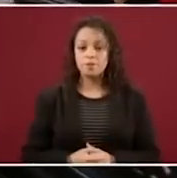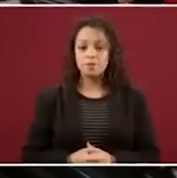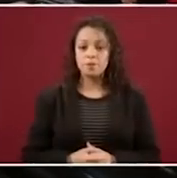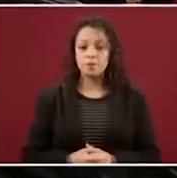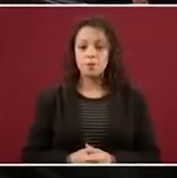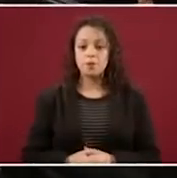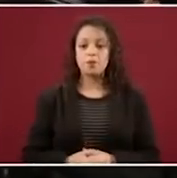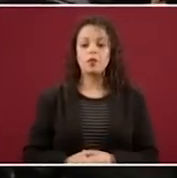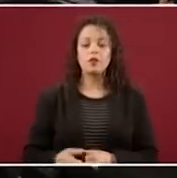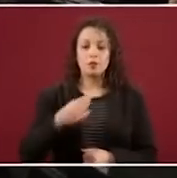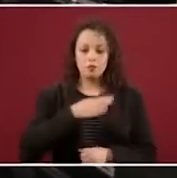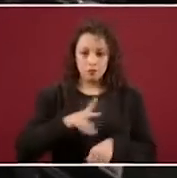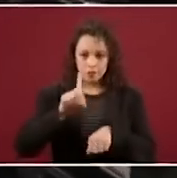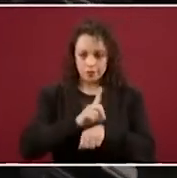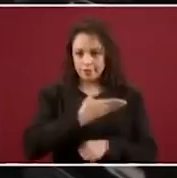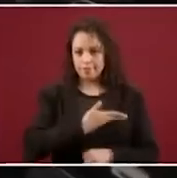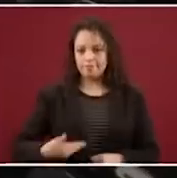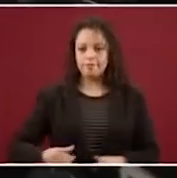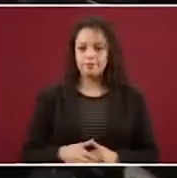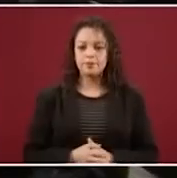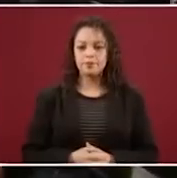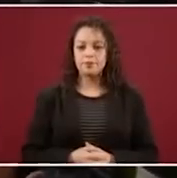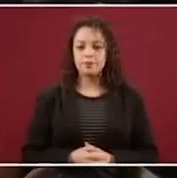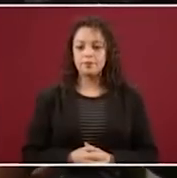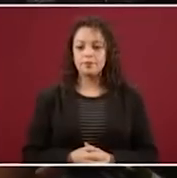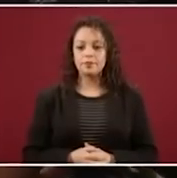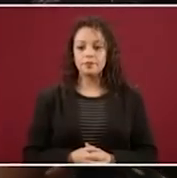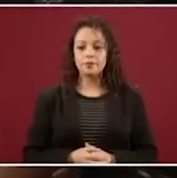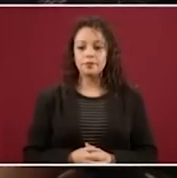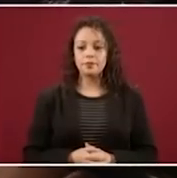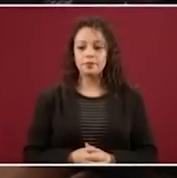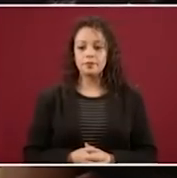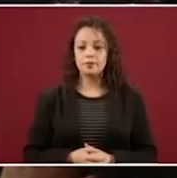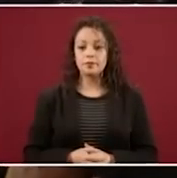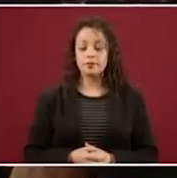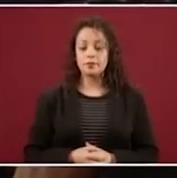Vamos a tener que hacer también sábado y domingo.